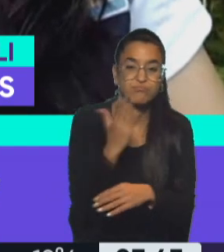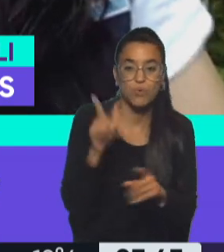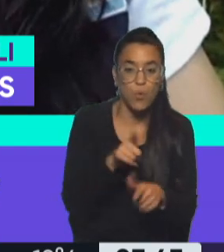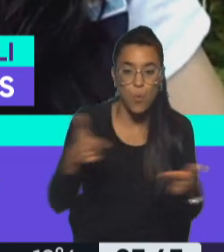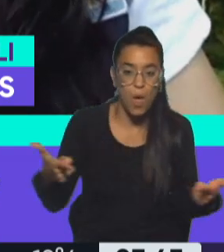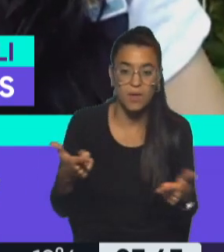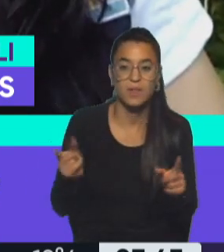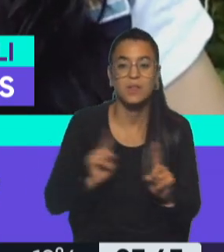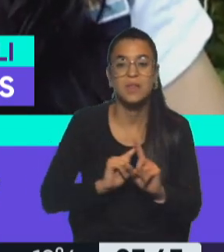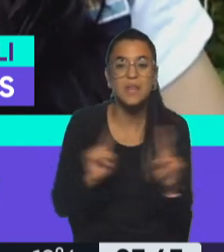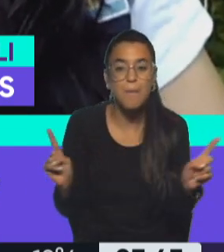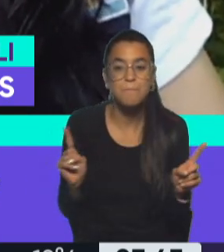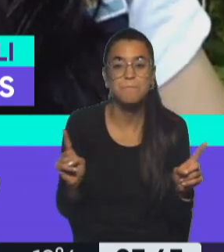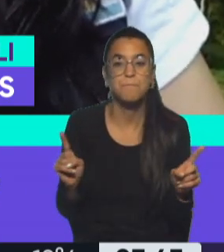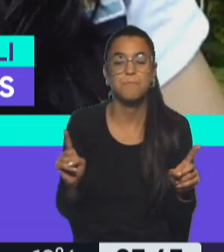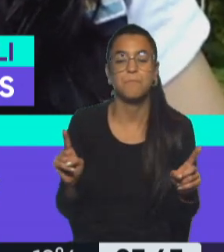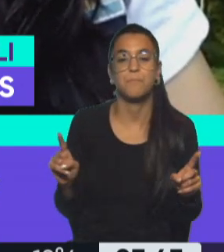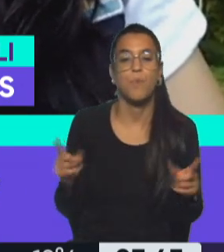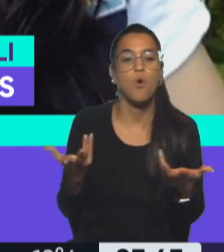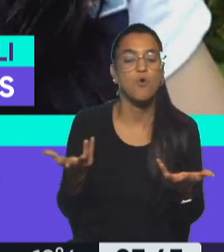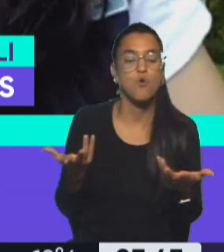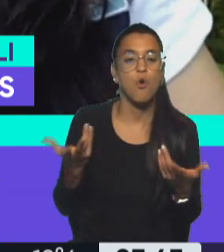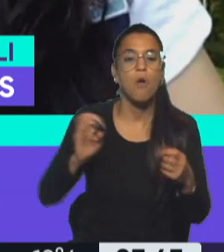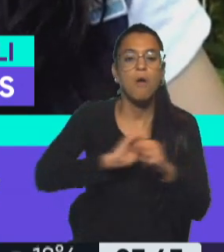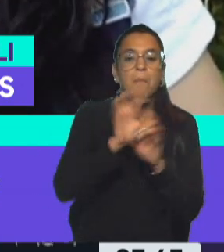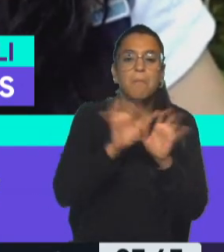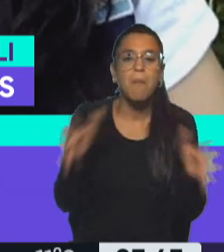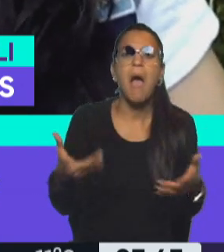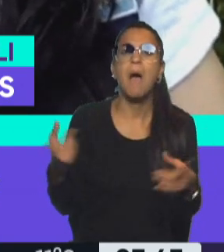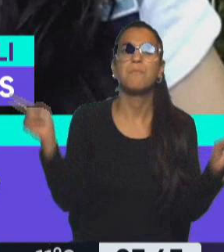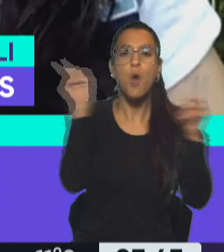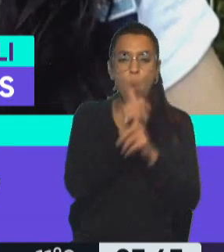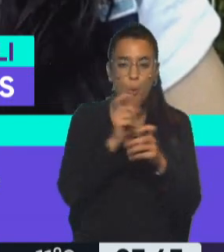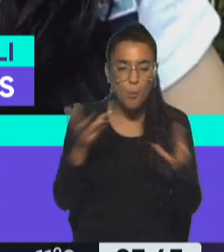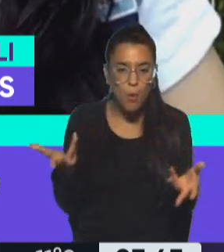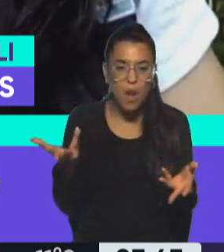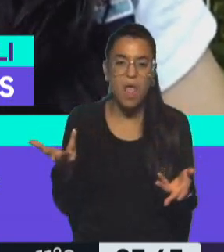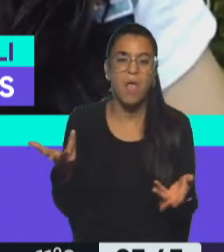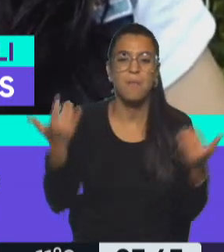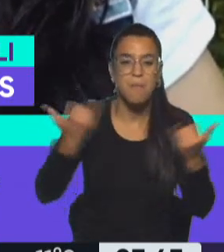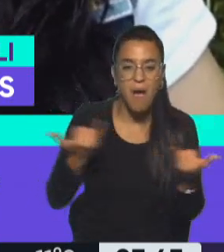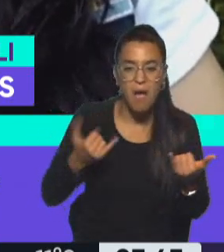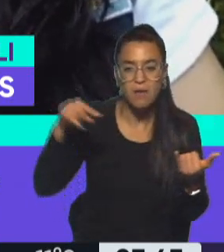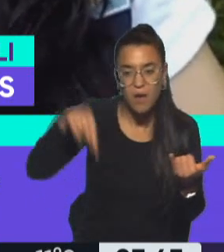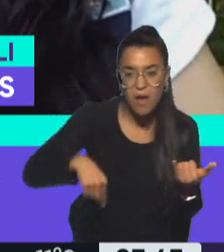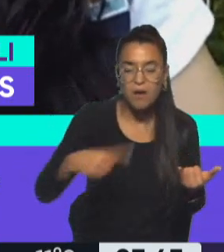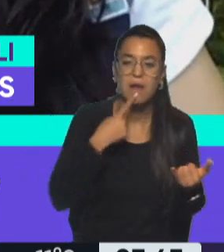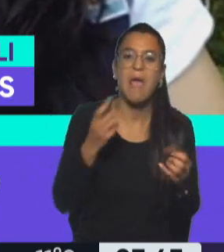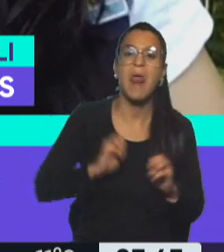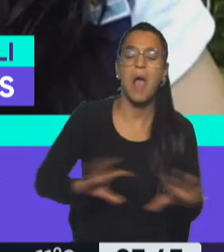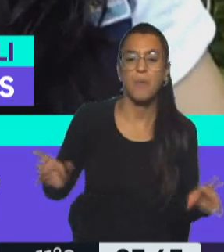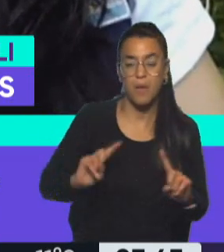Haití, tampoco hay una caracterización de la pandemia como un problema que estén atravesando y que consideren grave.